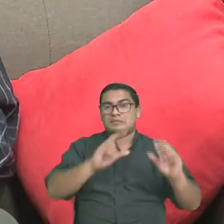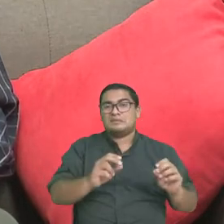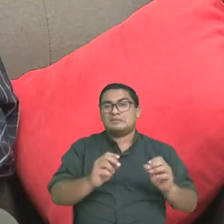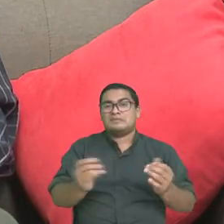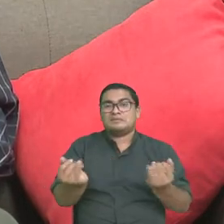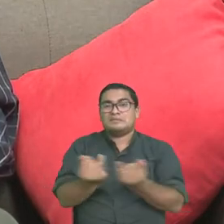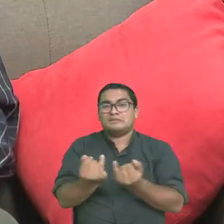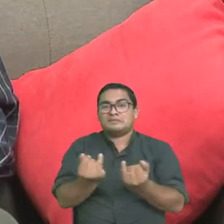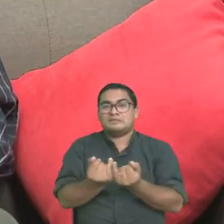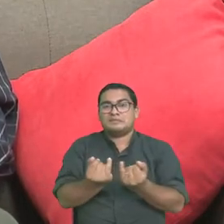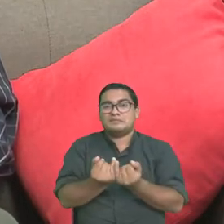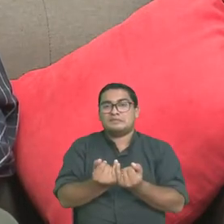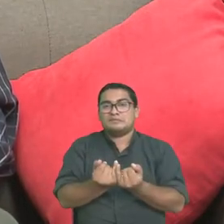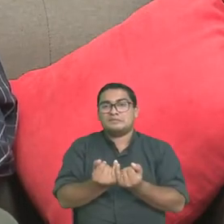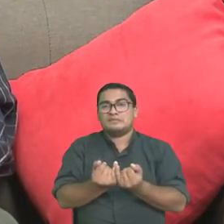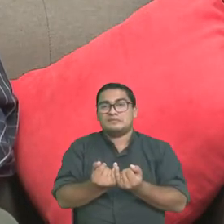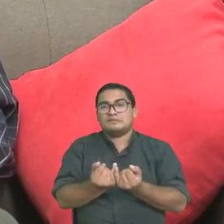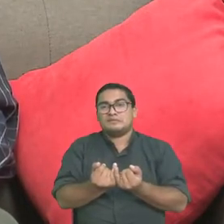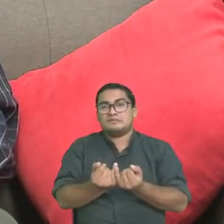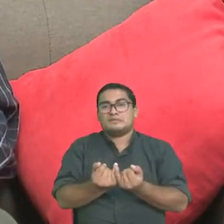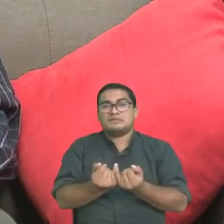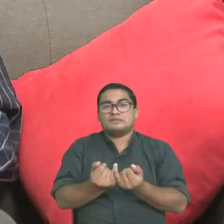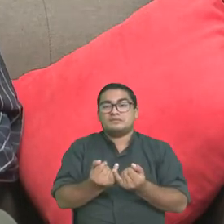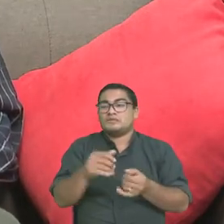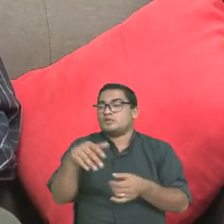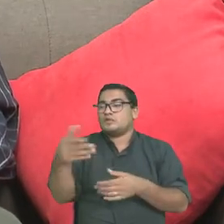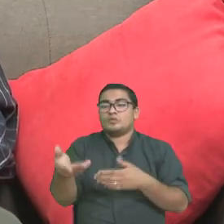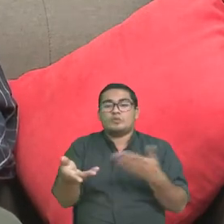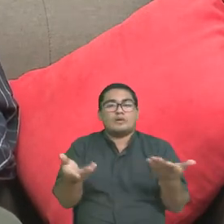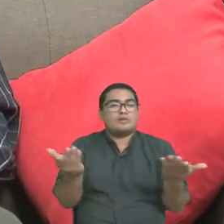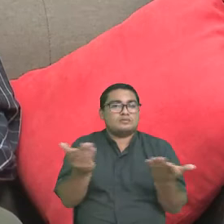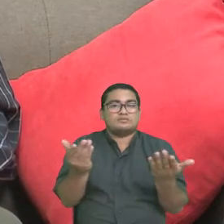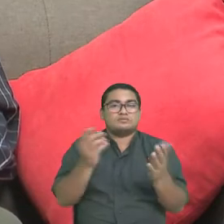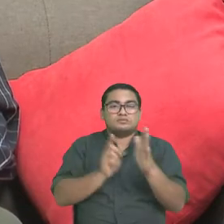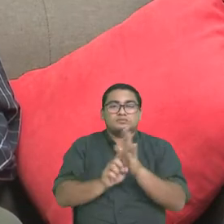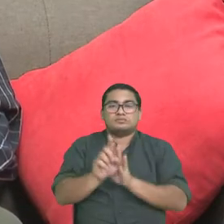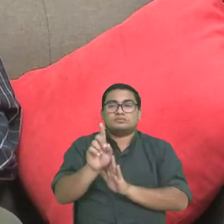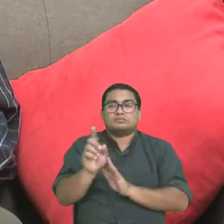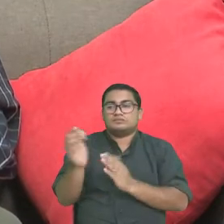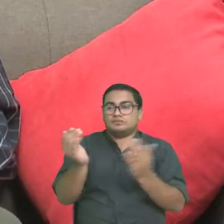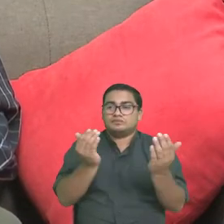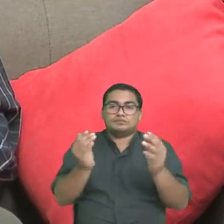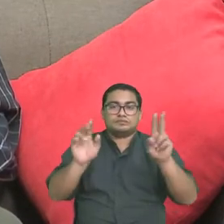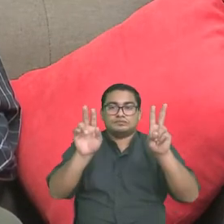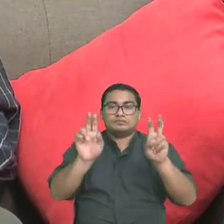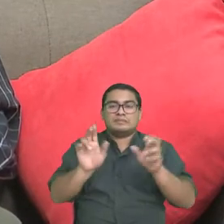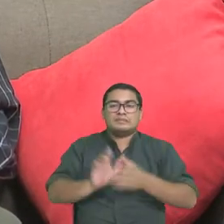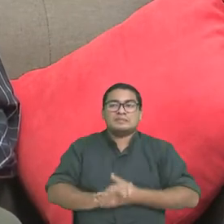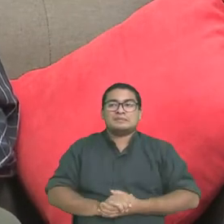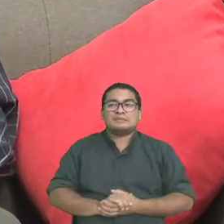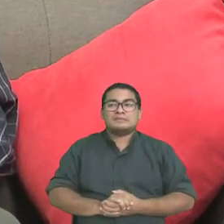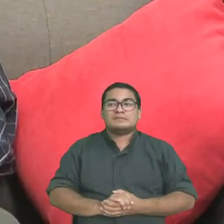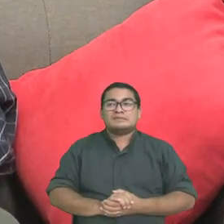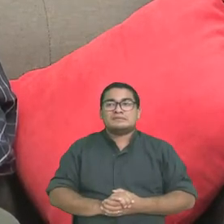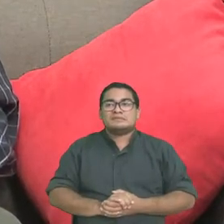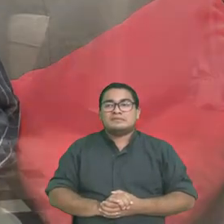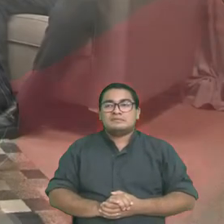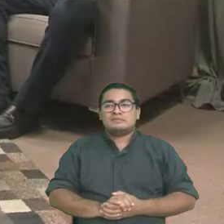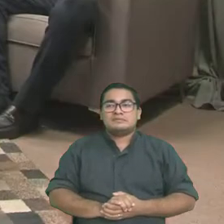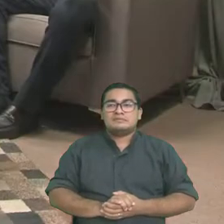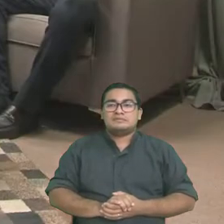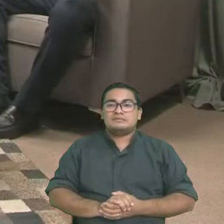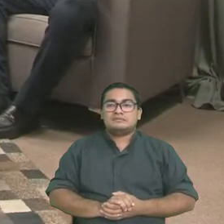también optimizándolo y creciendo? ¿Cuál ha sido el ritmo de crecimiento y cómo podríamos contrastar sobre este tema? Mira, es una realidad